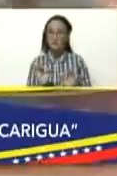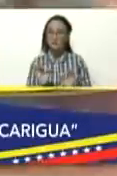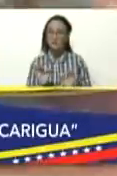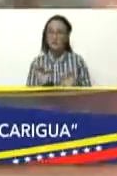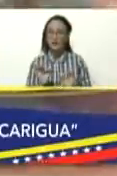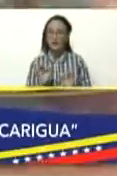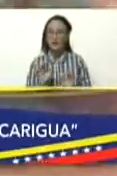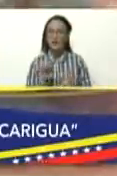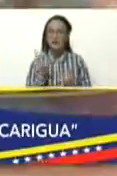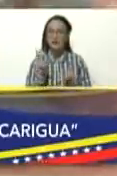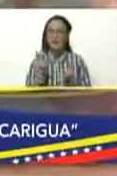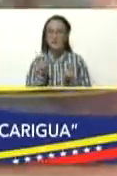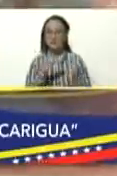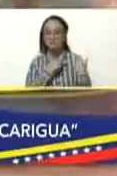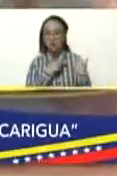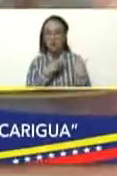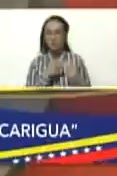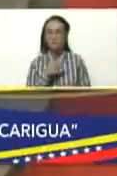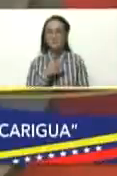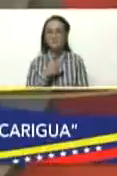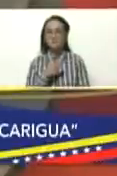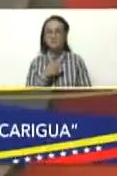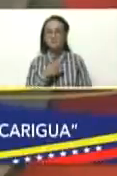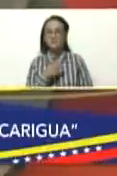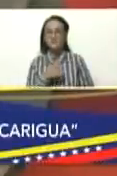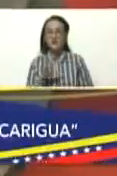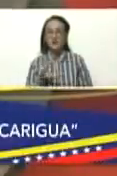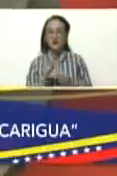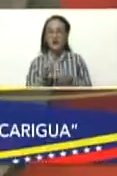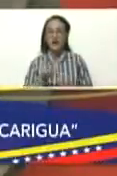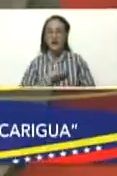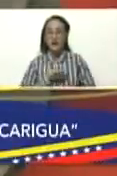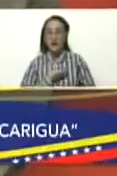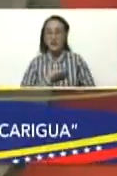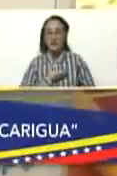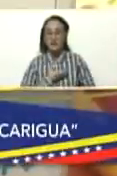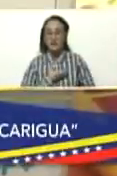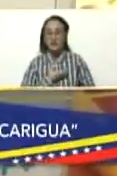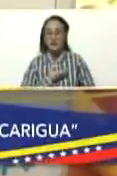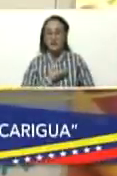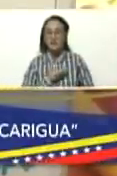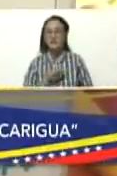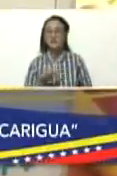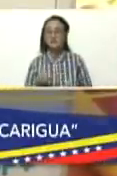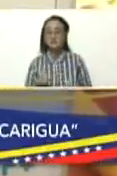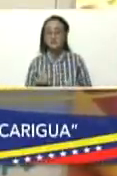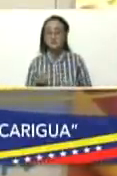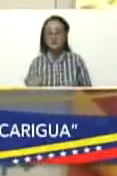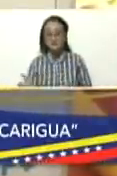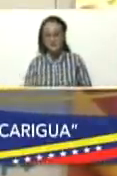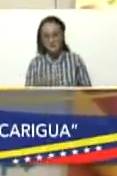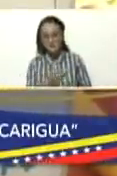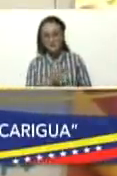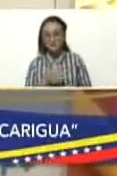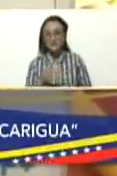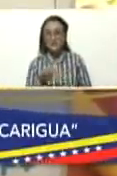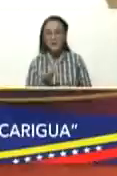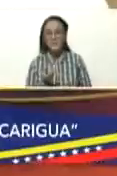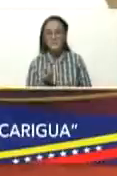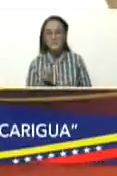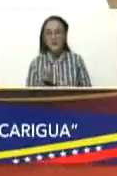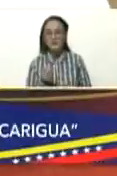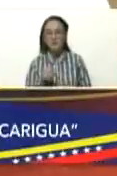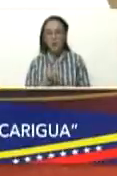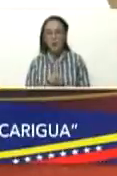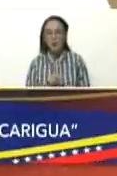de competencias, conjuntamente de la mano de nuestro alcalde, Joan Castañeda, donde recaudamos el precio único del